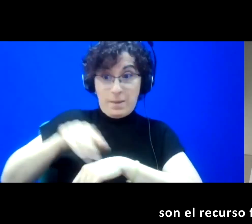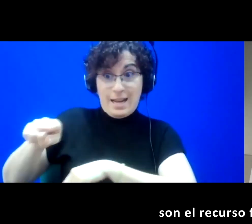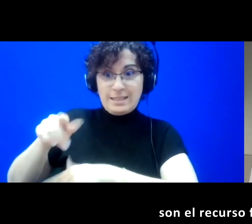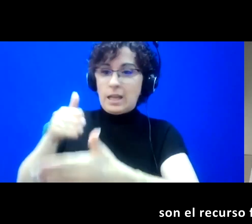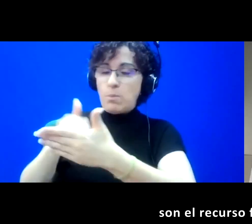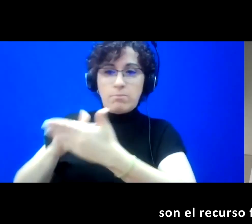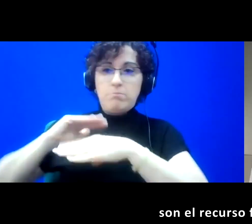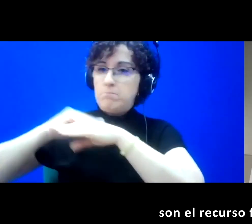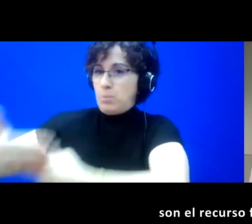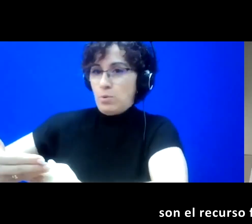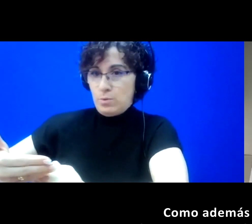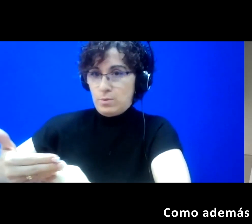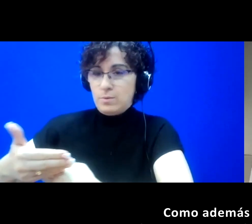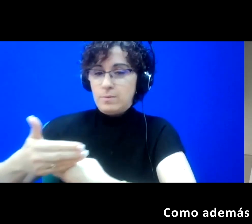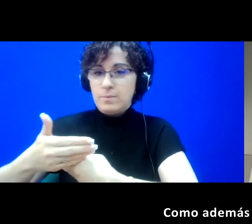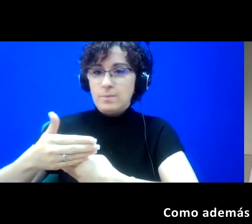esas barreras.